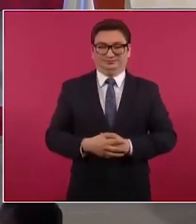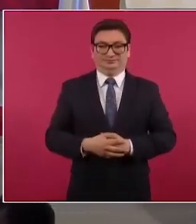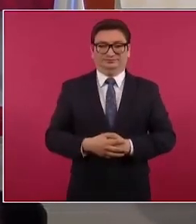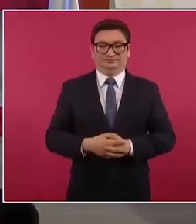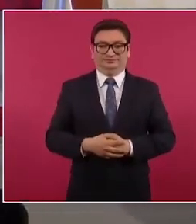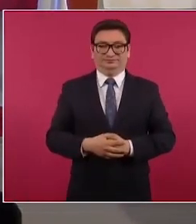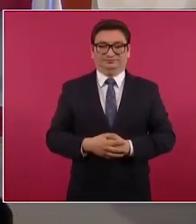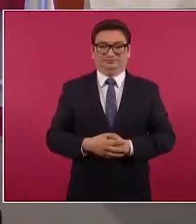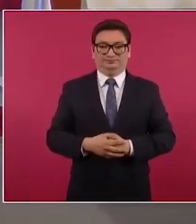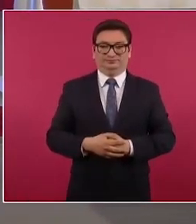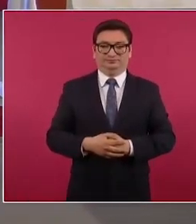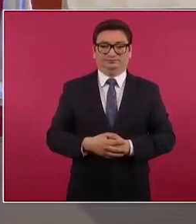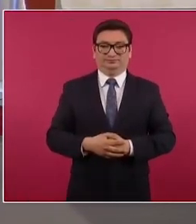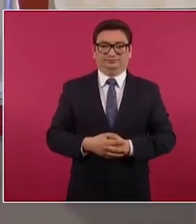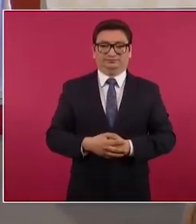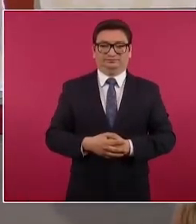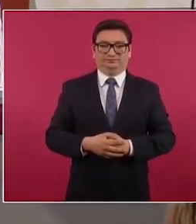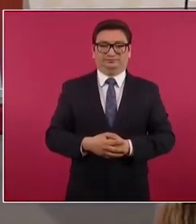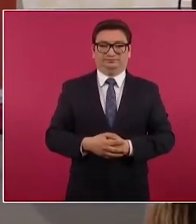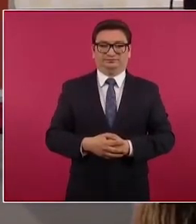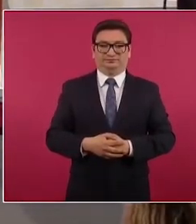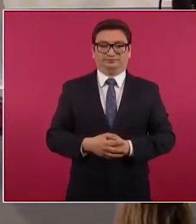Fíjense.